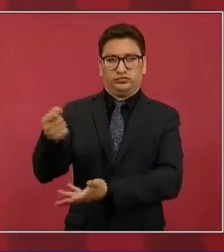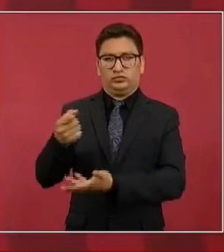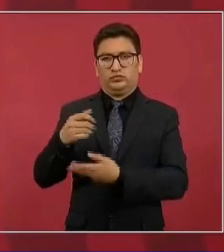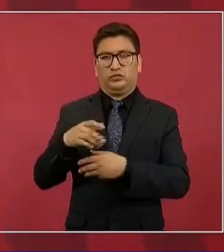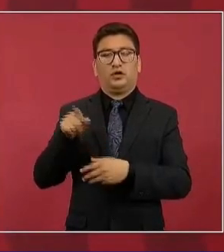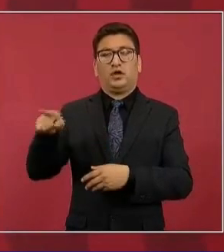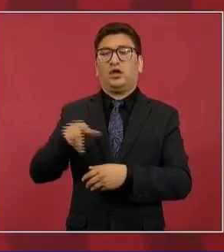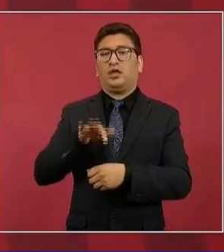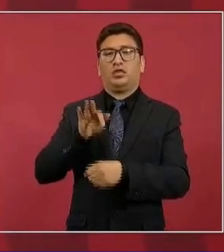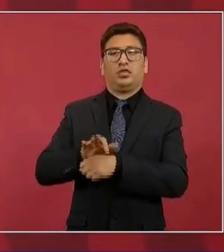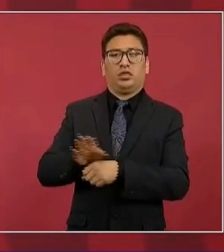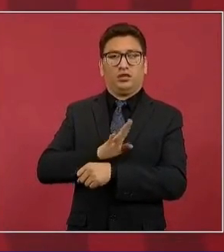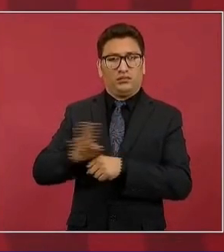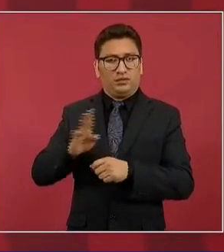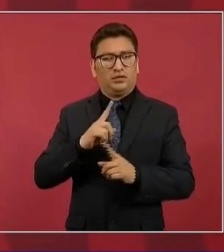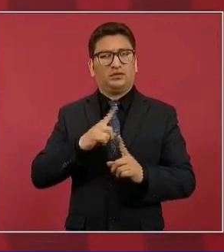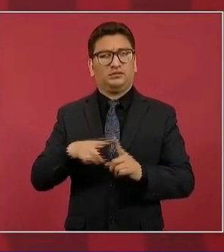ventajas